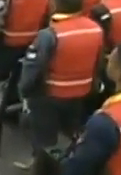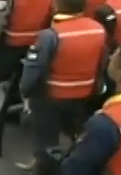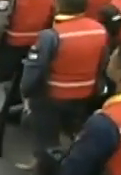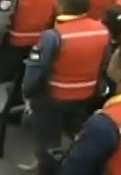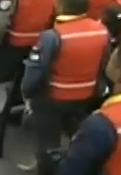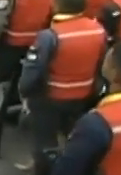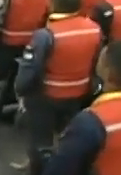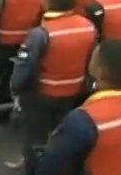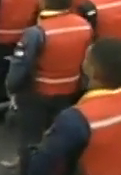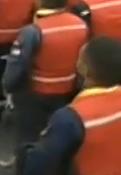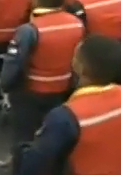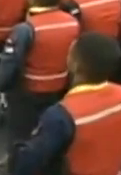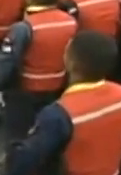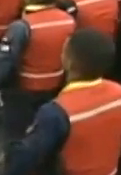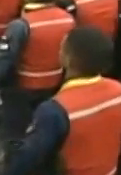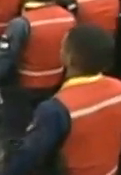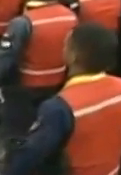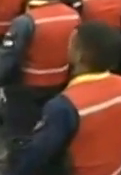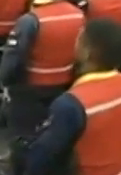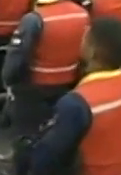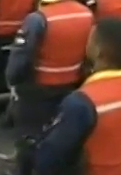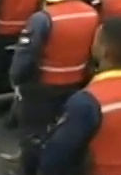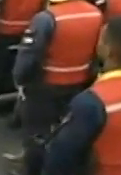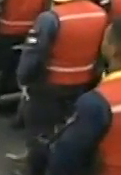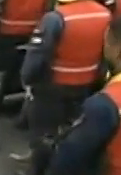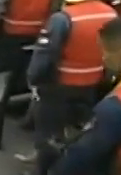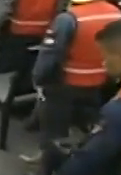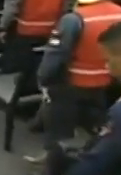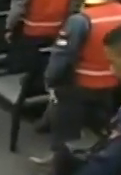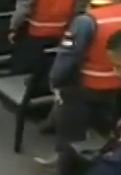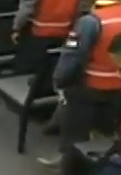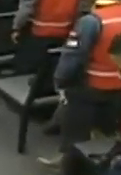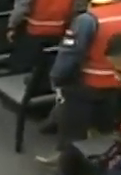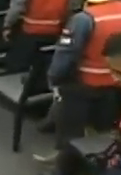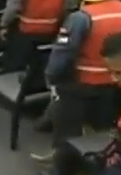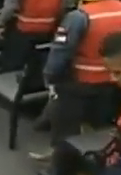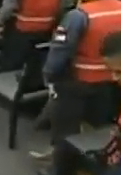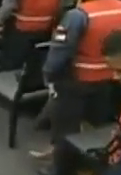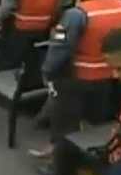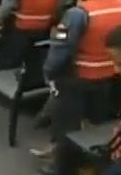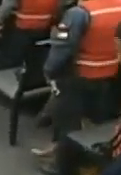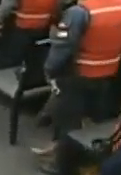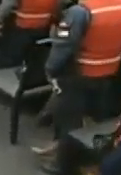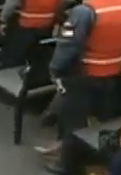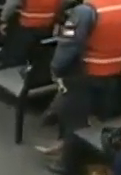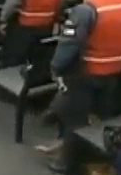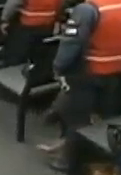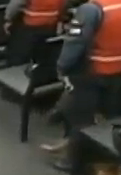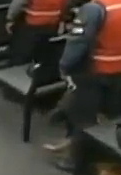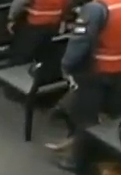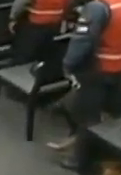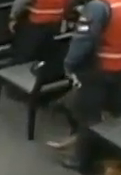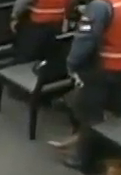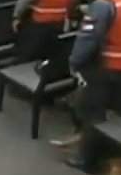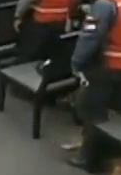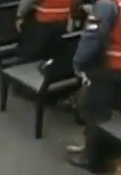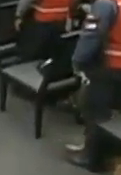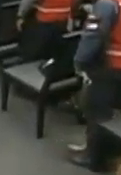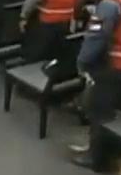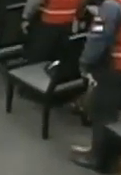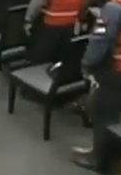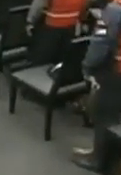reconocimiento a su labor en las operaciones de búsqueda, salvamento y rescate desplegadas en la República Árabe de Siria